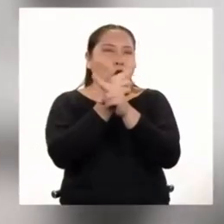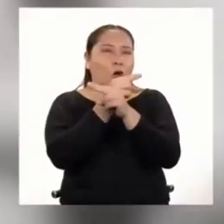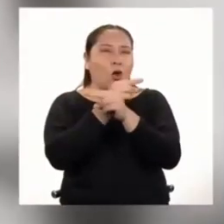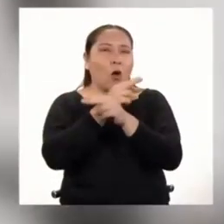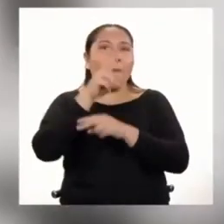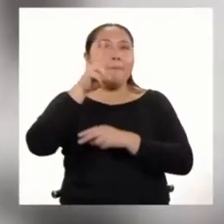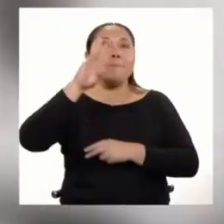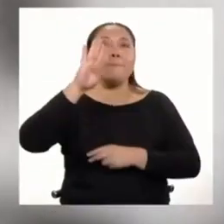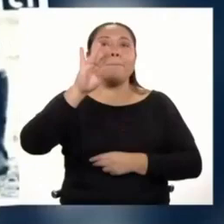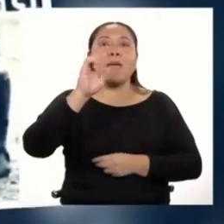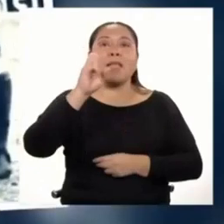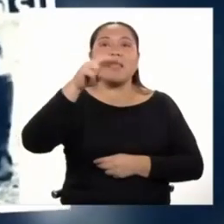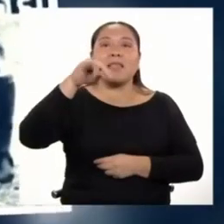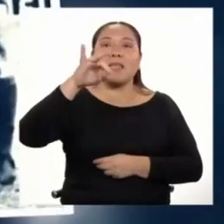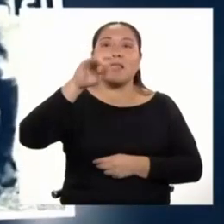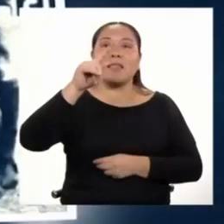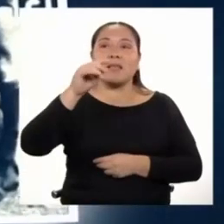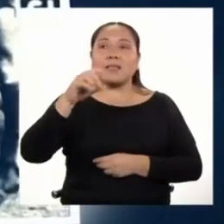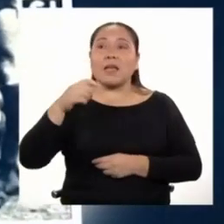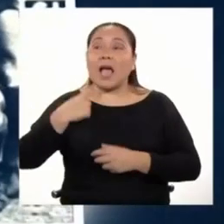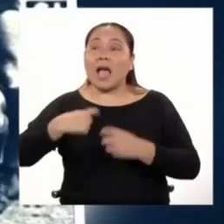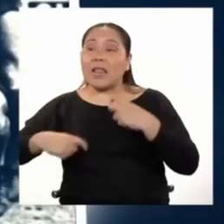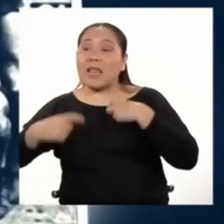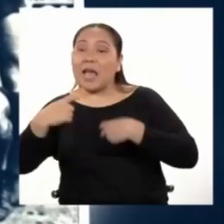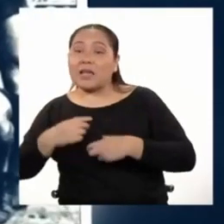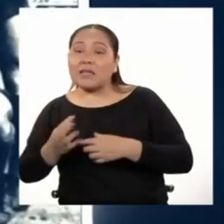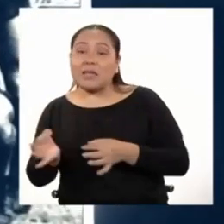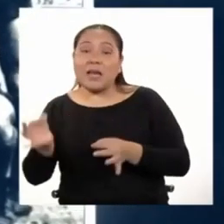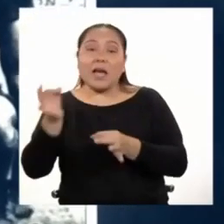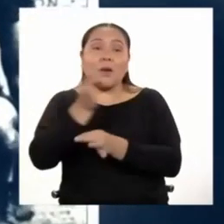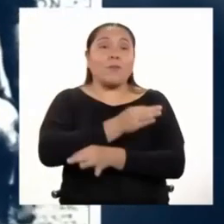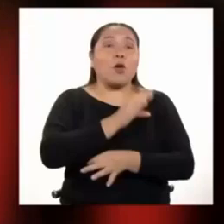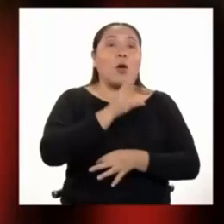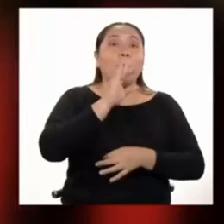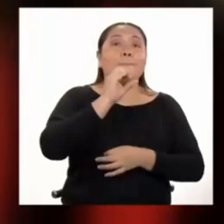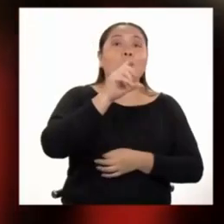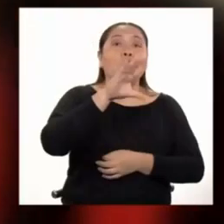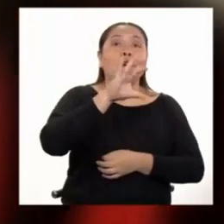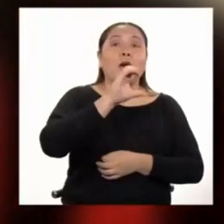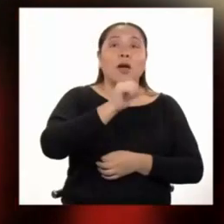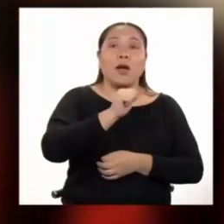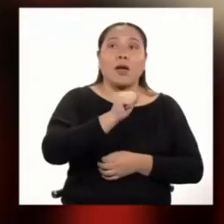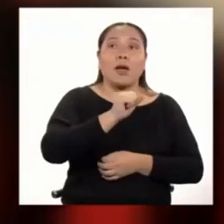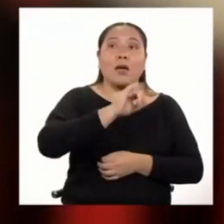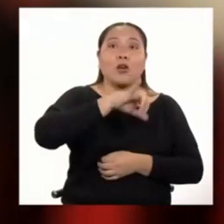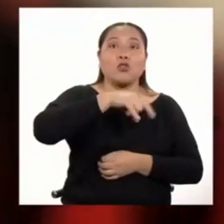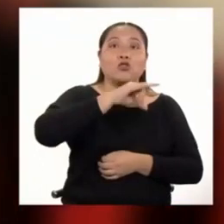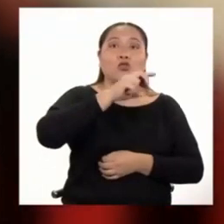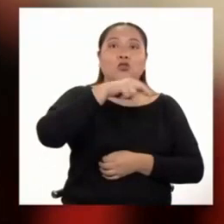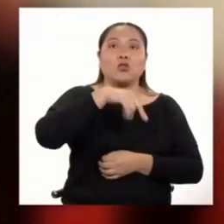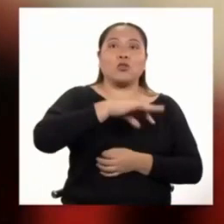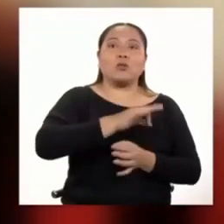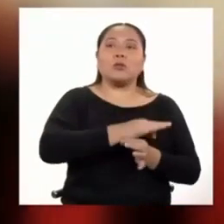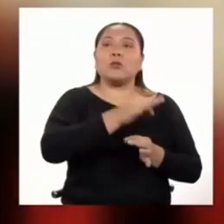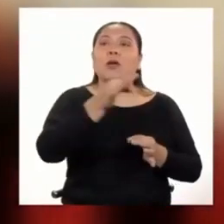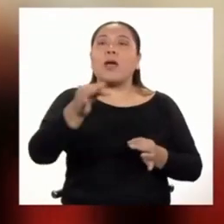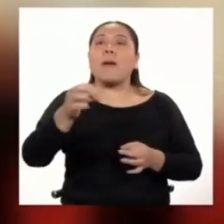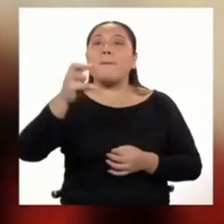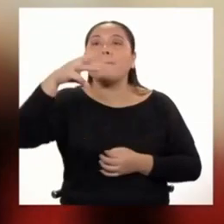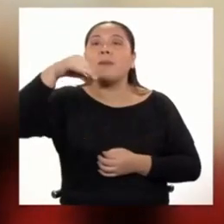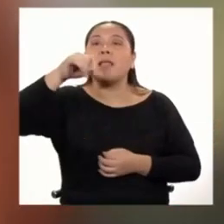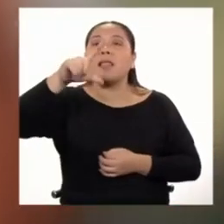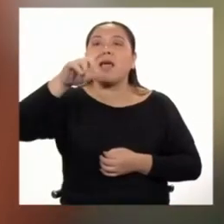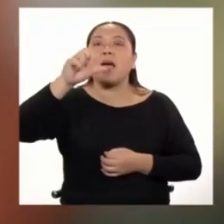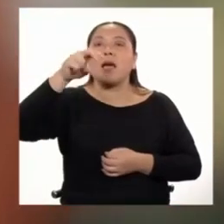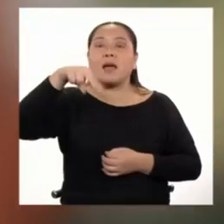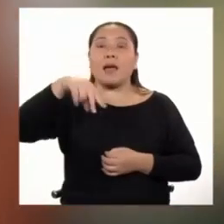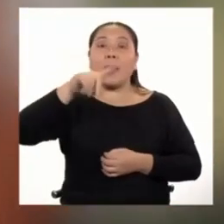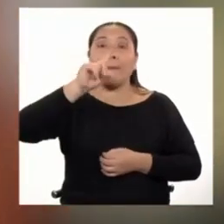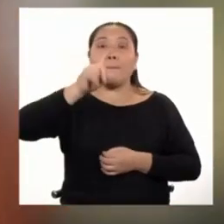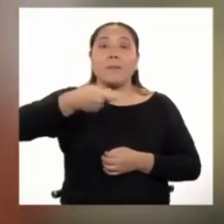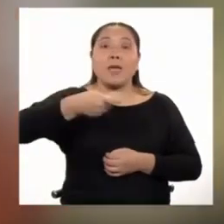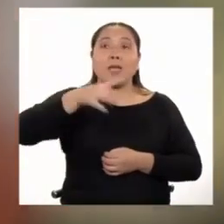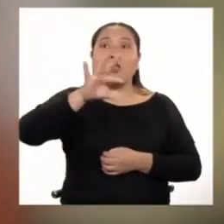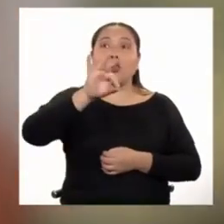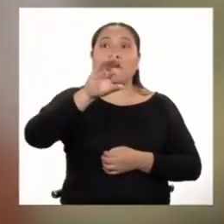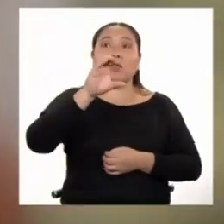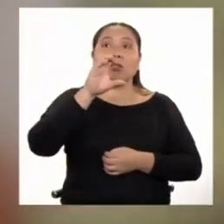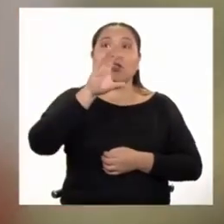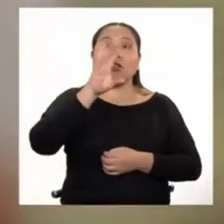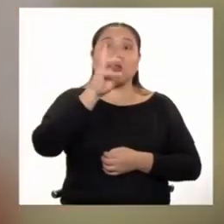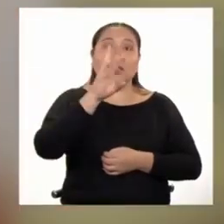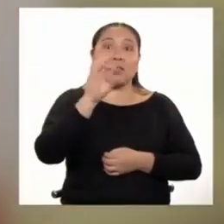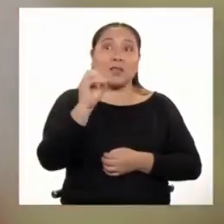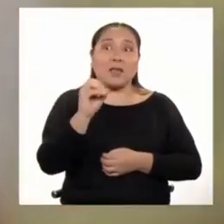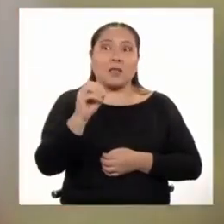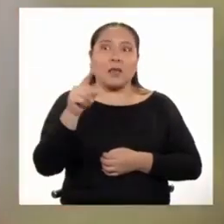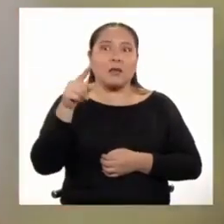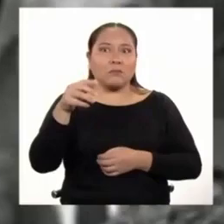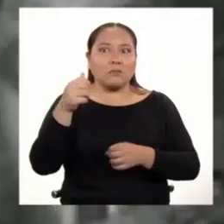Lima pasó al Boca Juniors y luego al AC Milán, donde en 1963 se